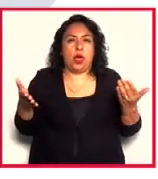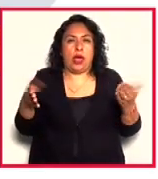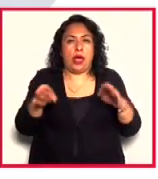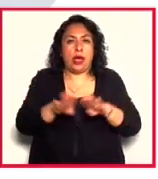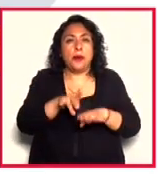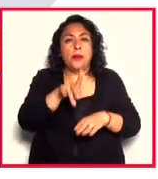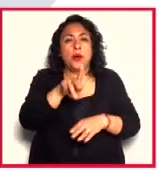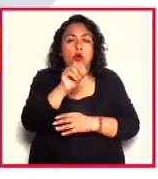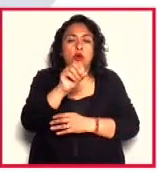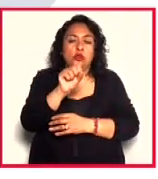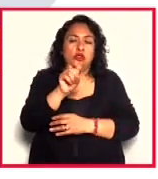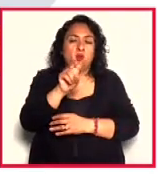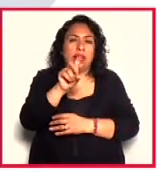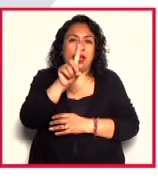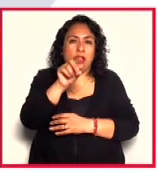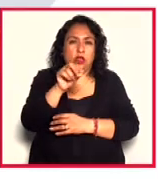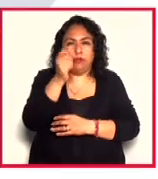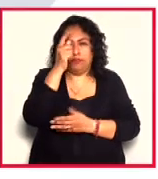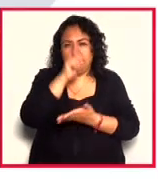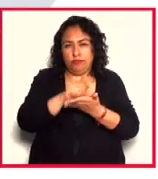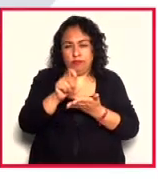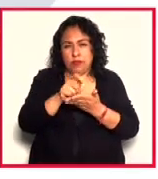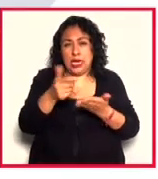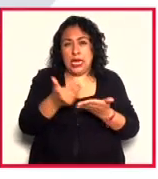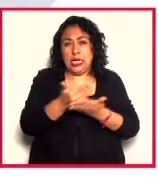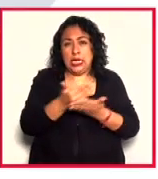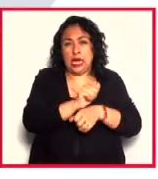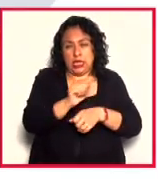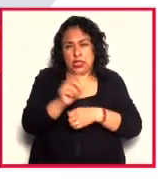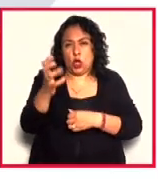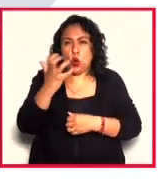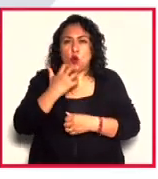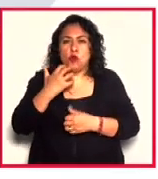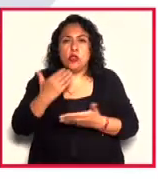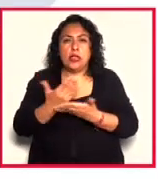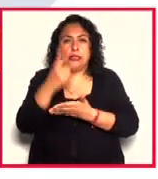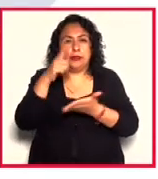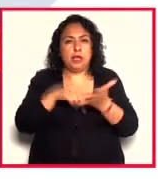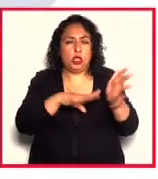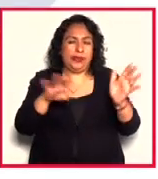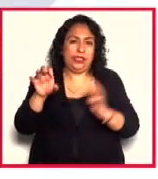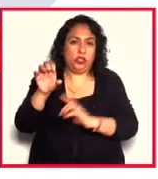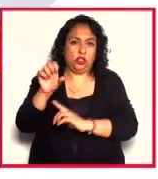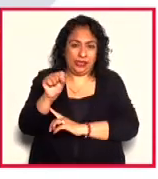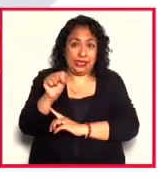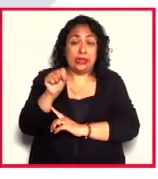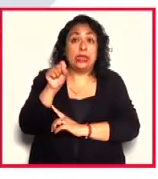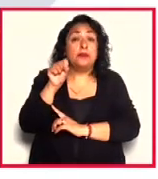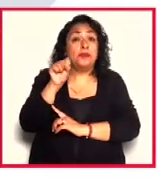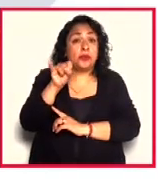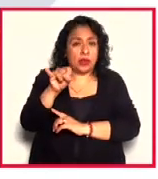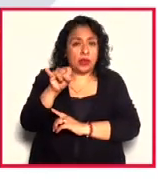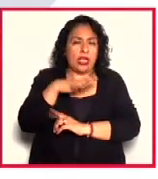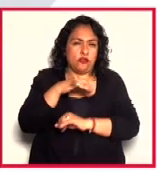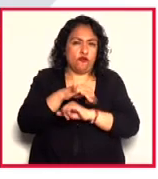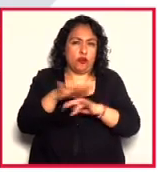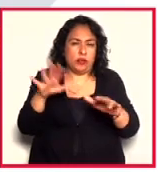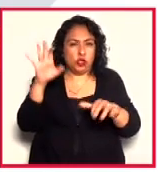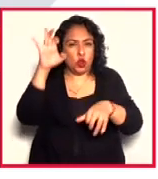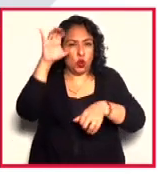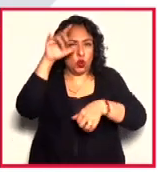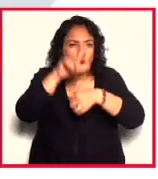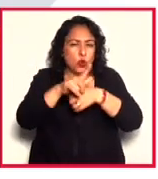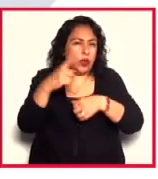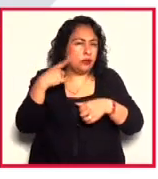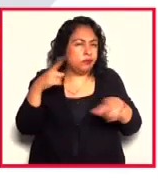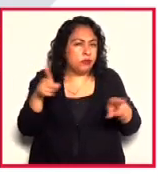Osvaldo Golijov, compositor argentino de origen judío, nacido en 1960. Sí, hay datos de cultura sonora